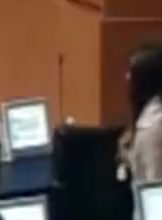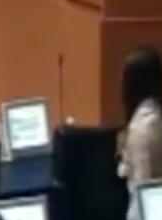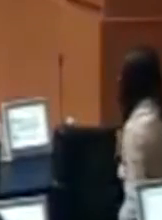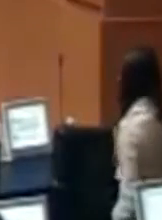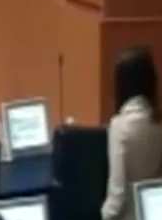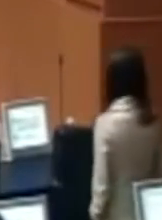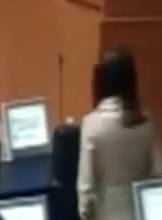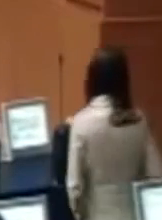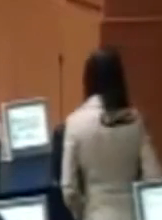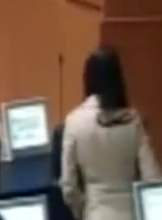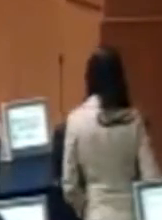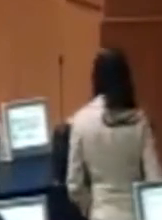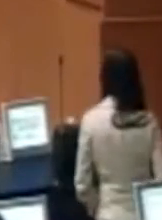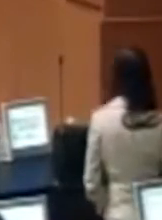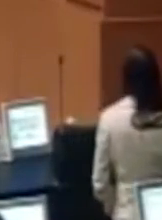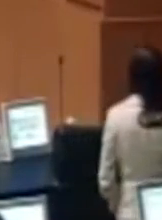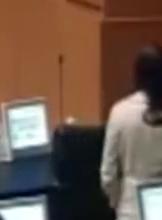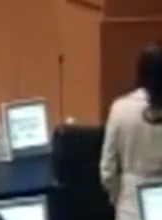Con el permiso,